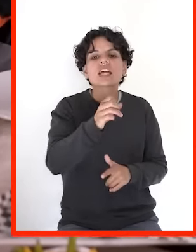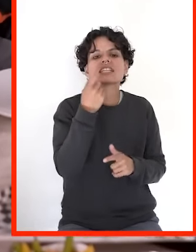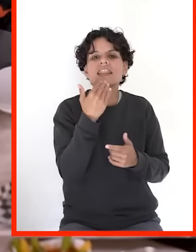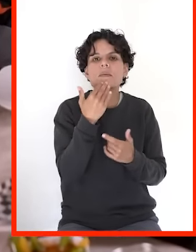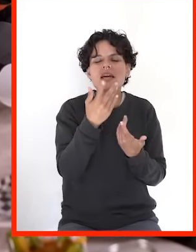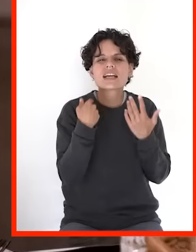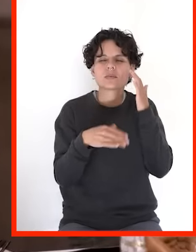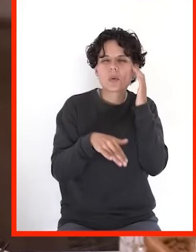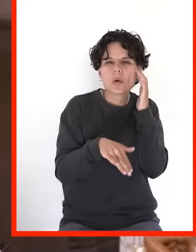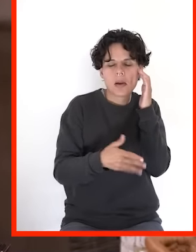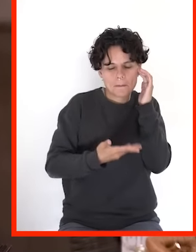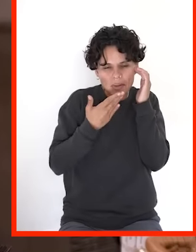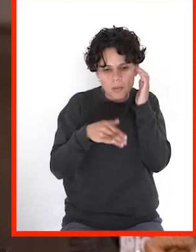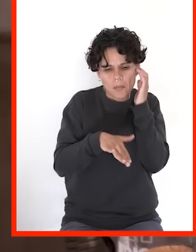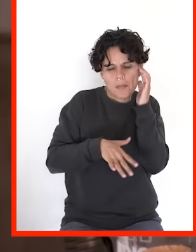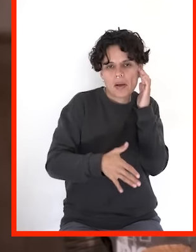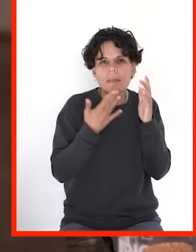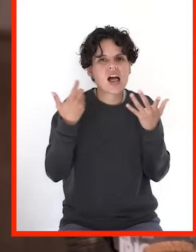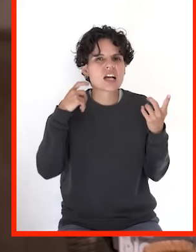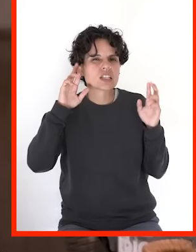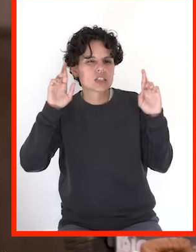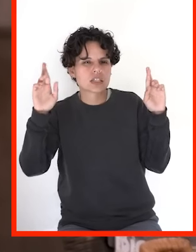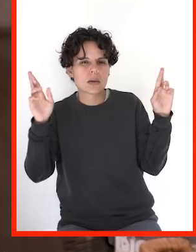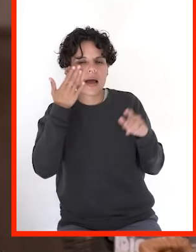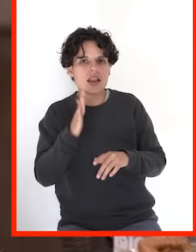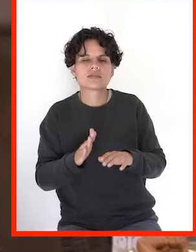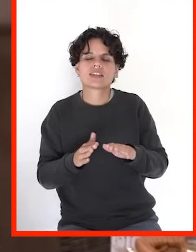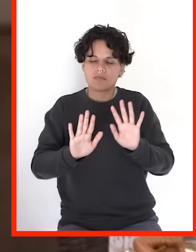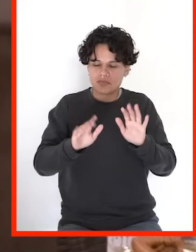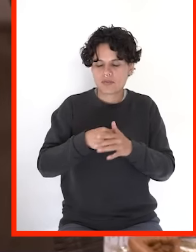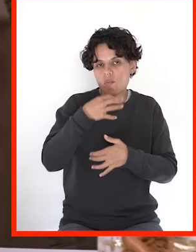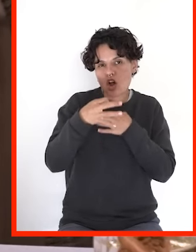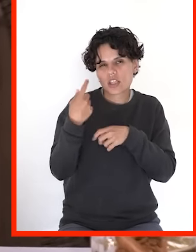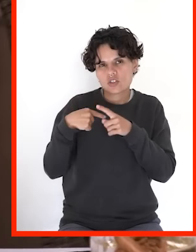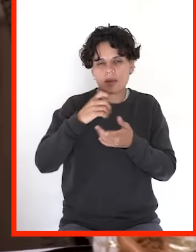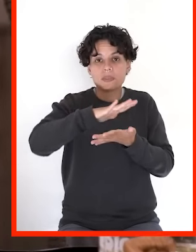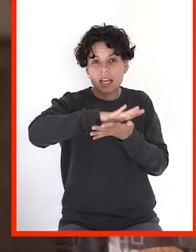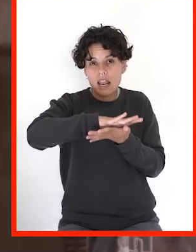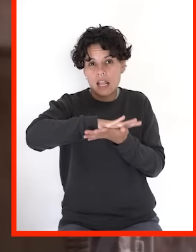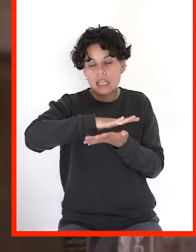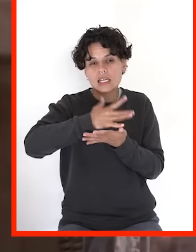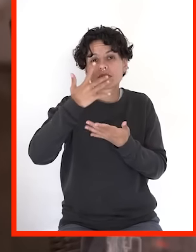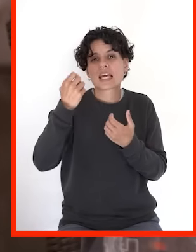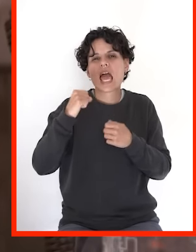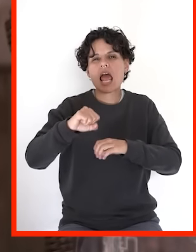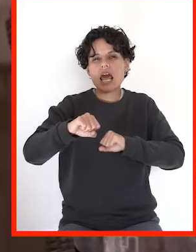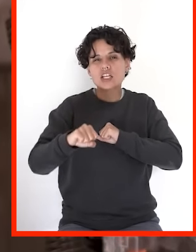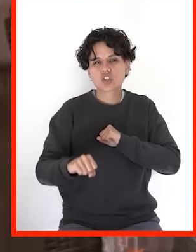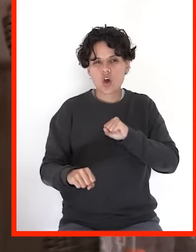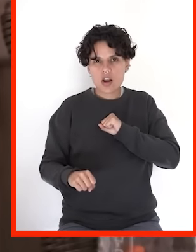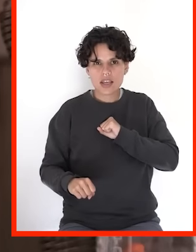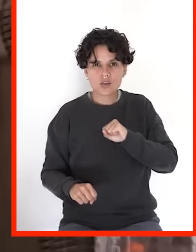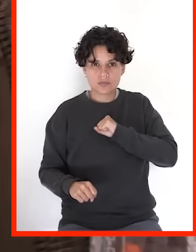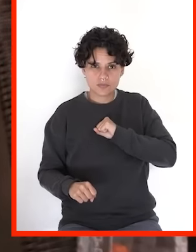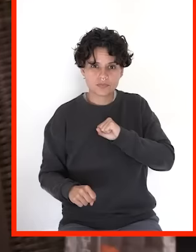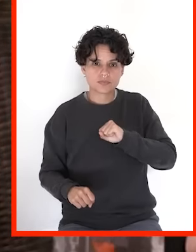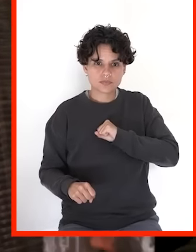para que yo falle. Estaba en un carrete de DJ electrónico. Y estaban contando que los buenos que vienen a tocar al final